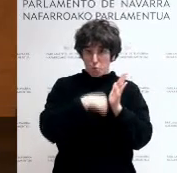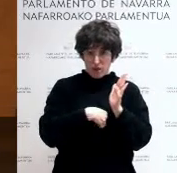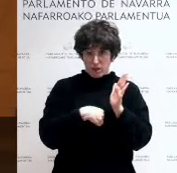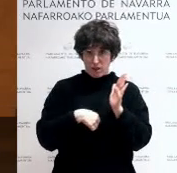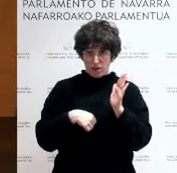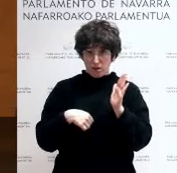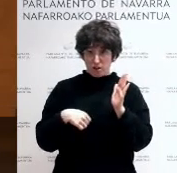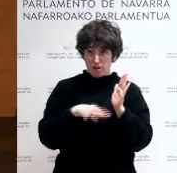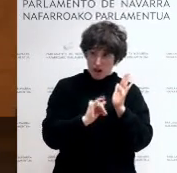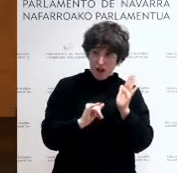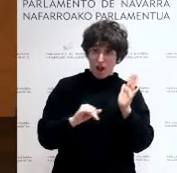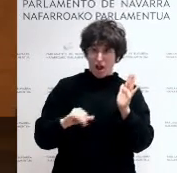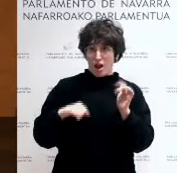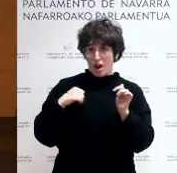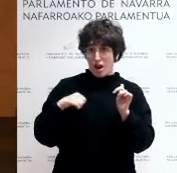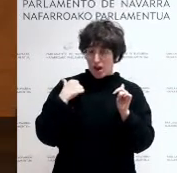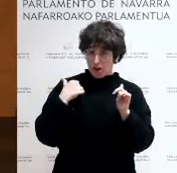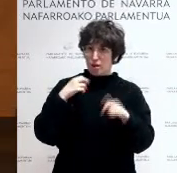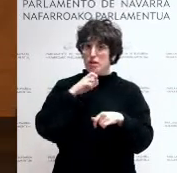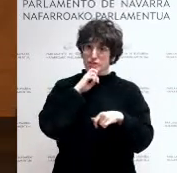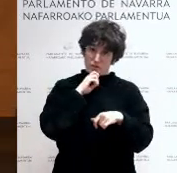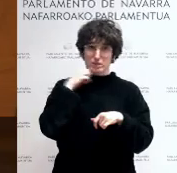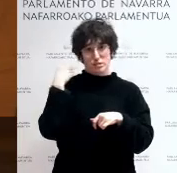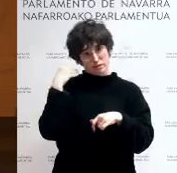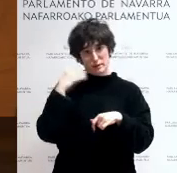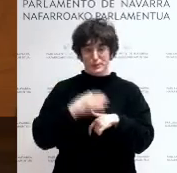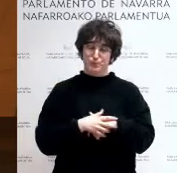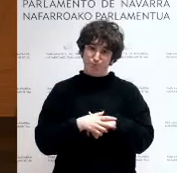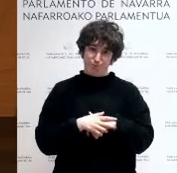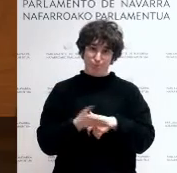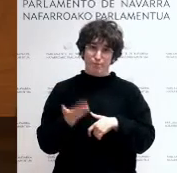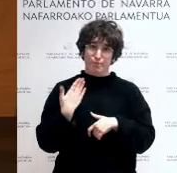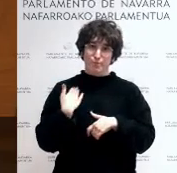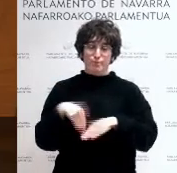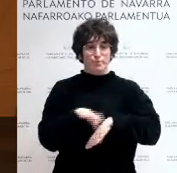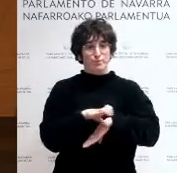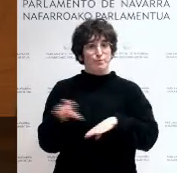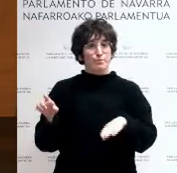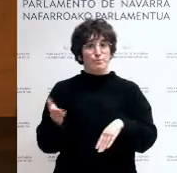el de Tudela y el de Estella. El pasado marzo el señor consejero anunciaba